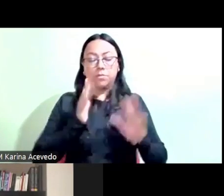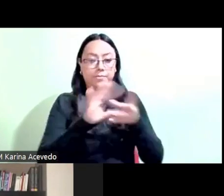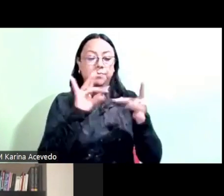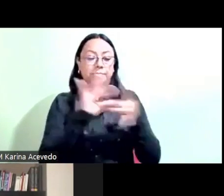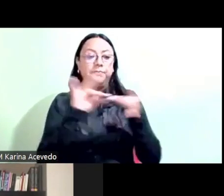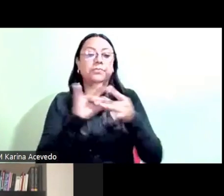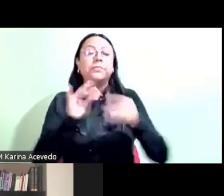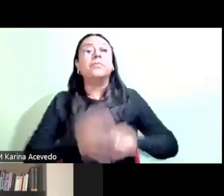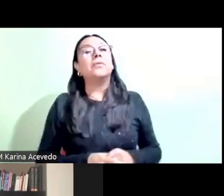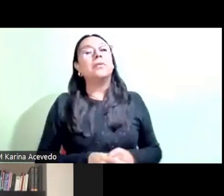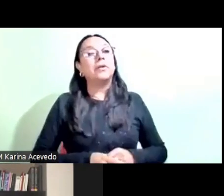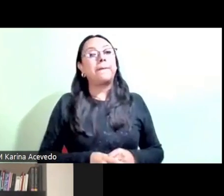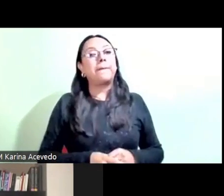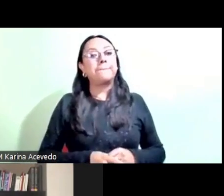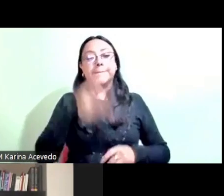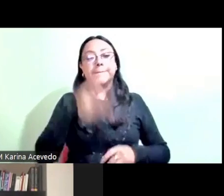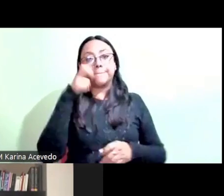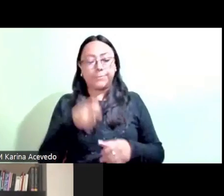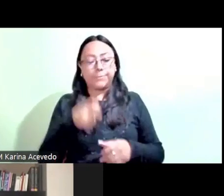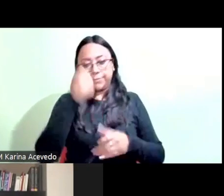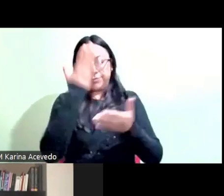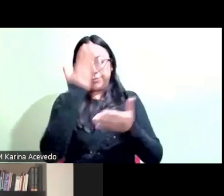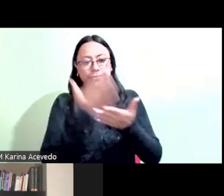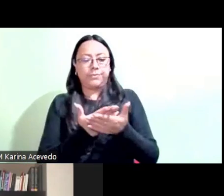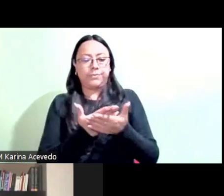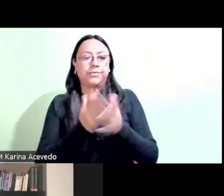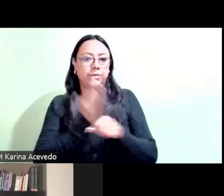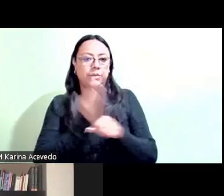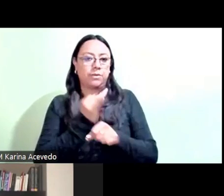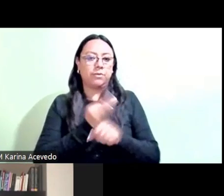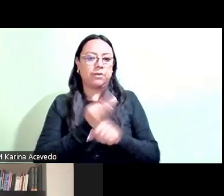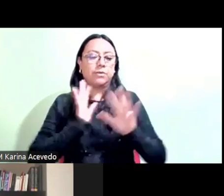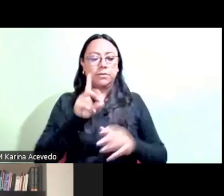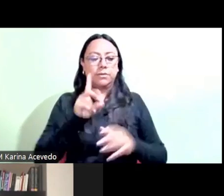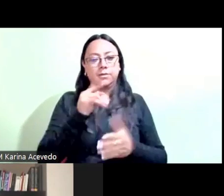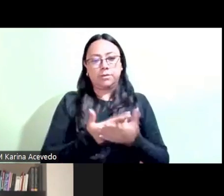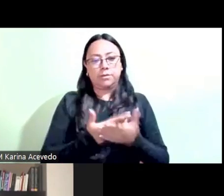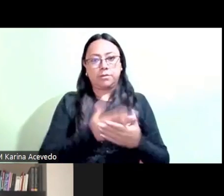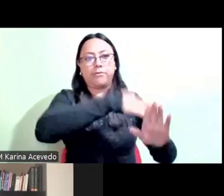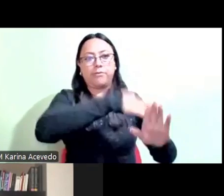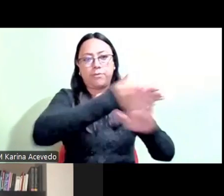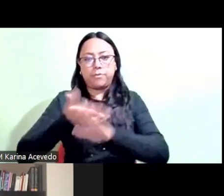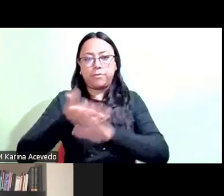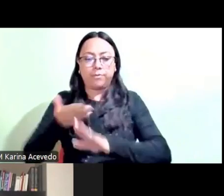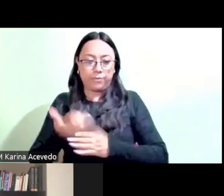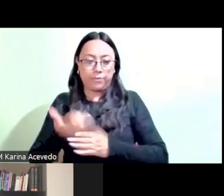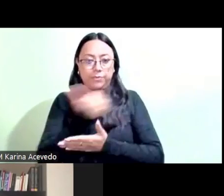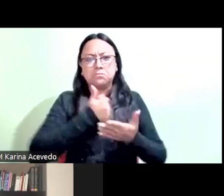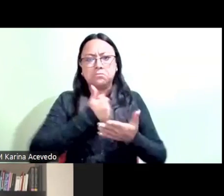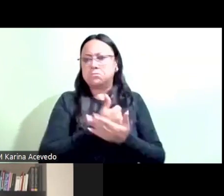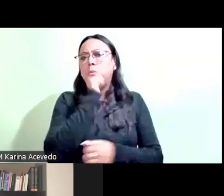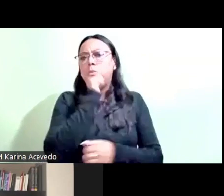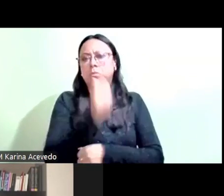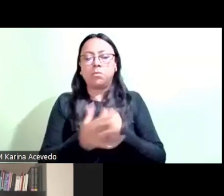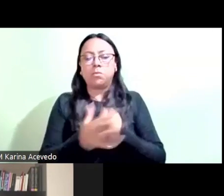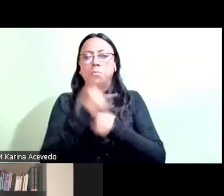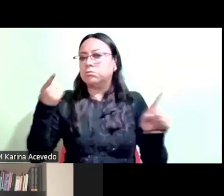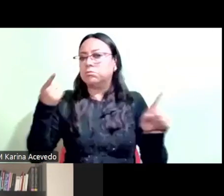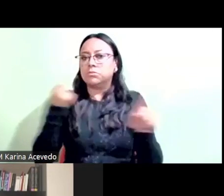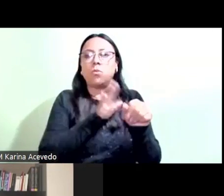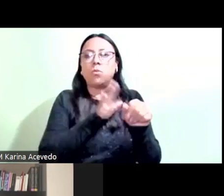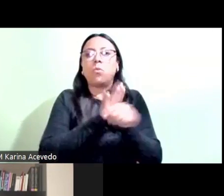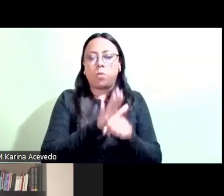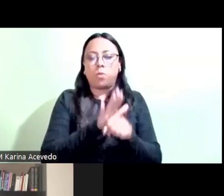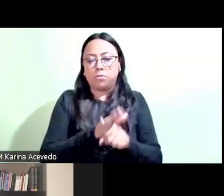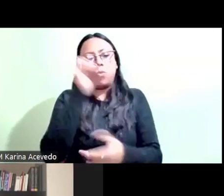con la aprobación de la iniciativa que se dictamina no se irrumpe con el entorno urbano de la zona, ya que el objetivo de la misma consiste en la obtención de un uso de